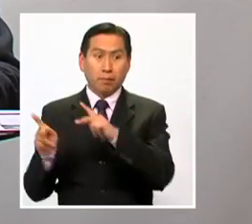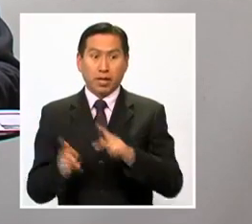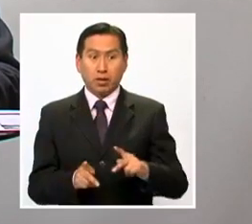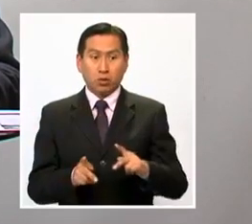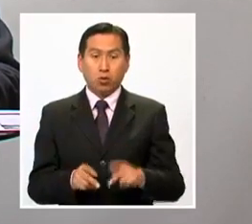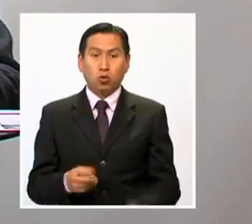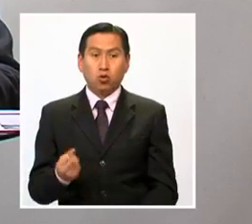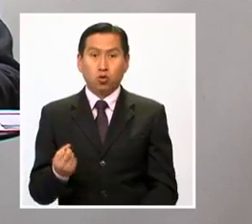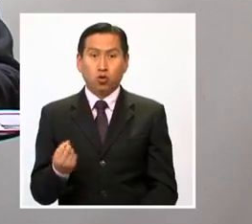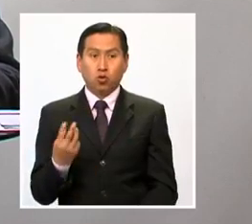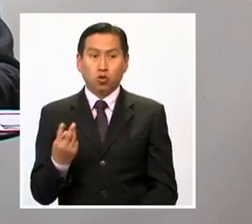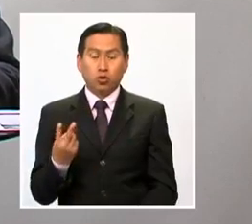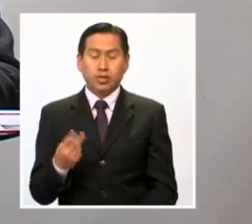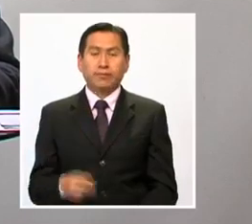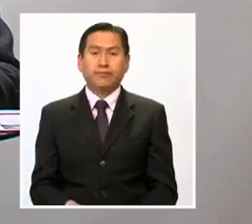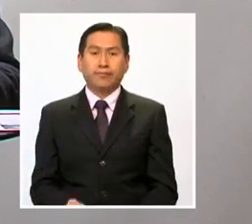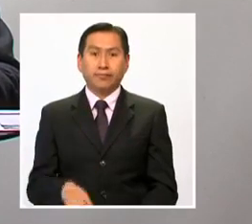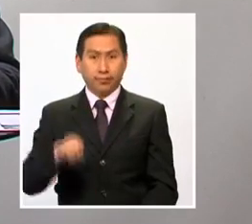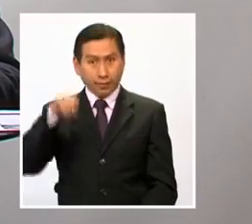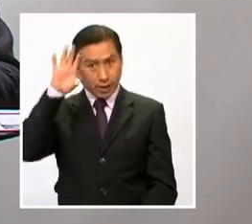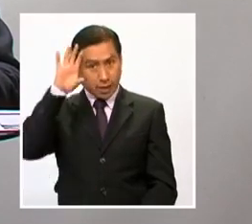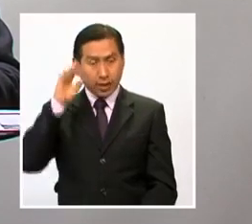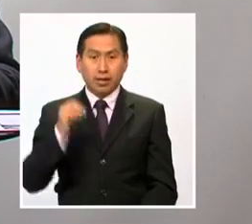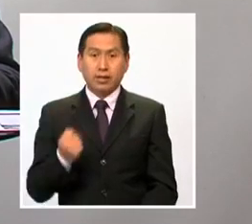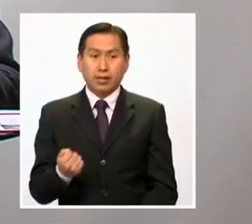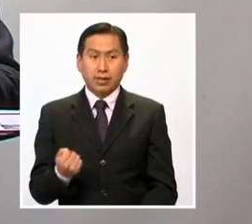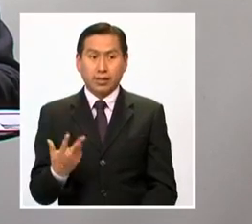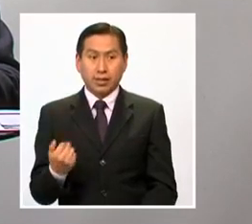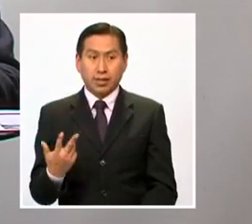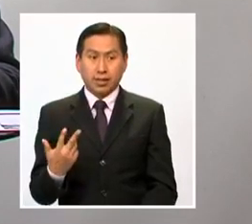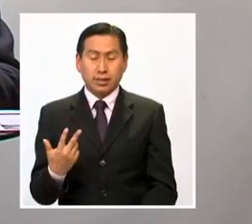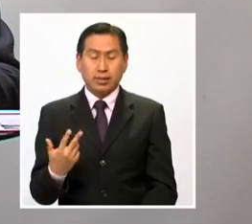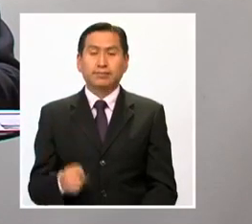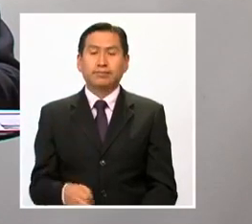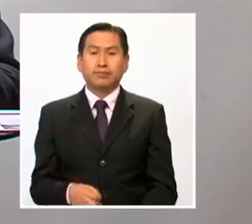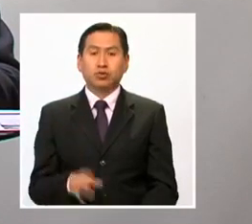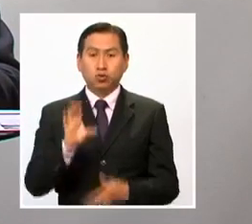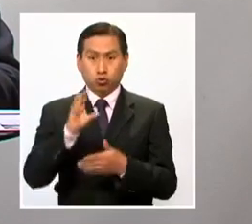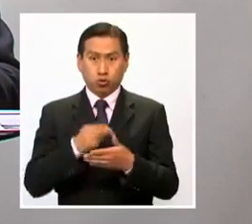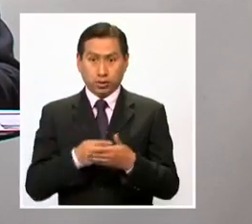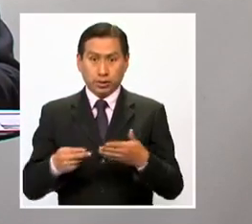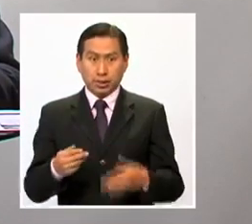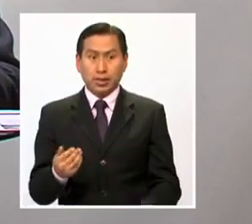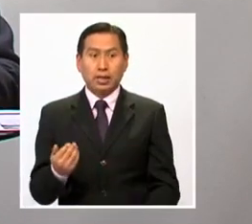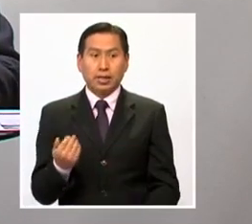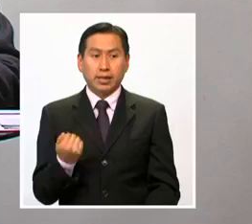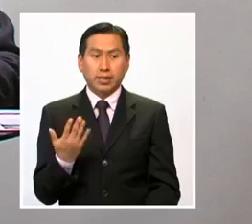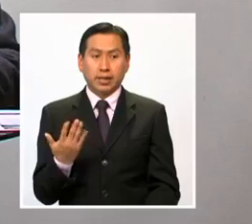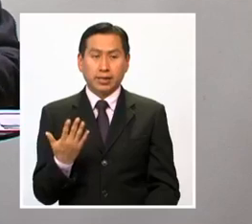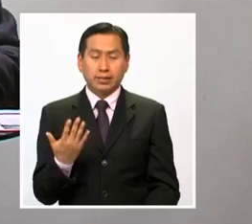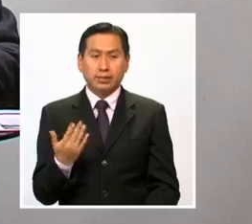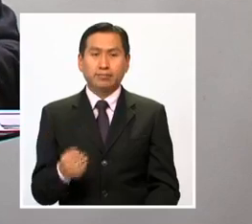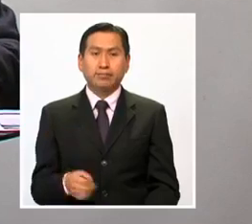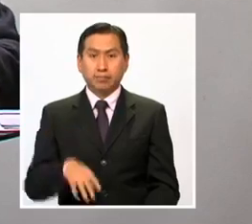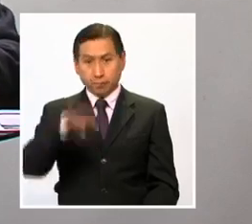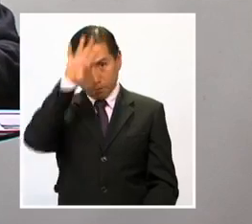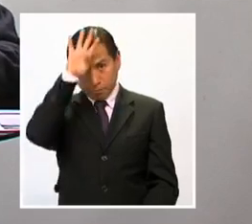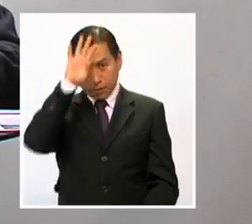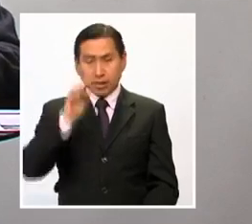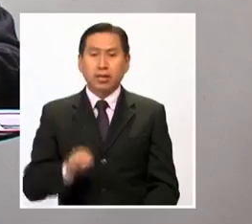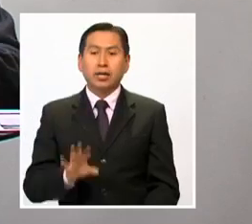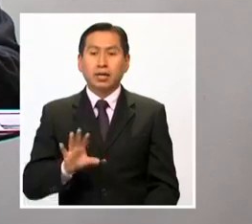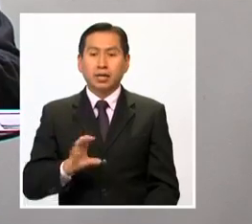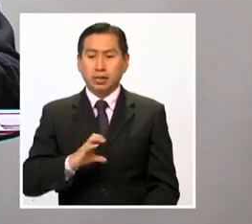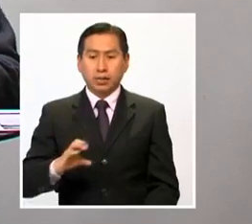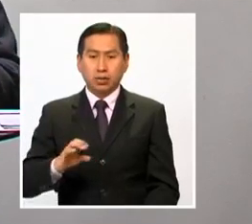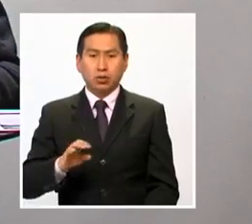12 tarija 13 chuquisaca 15 y beni